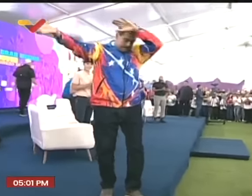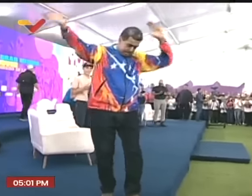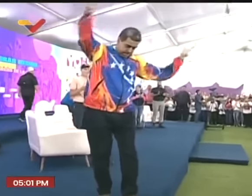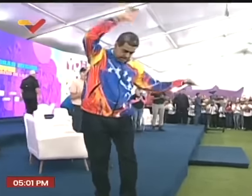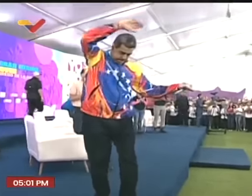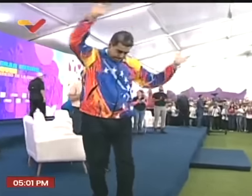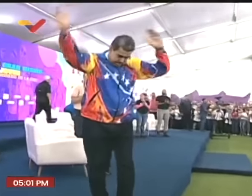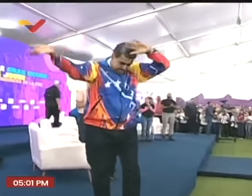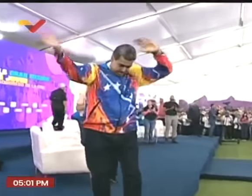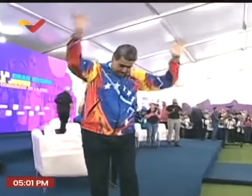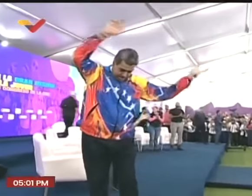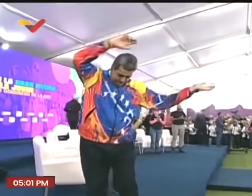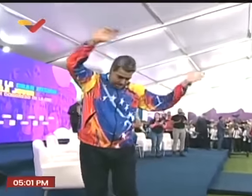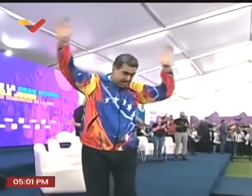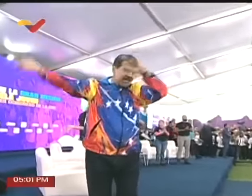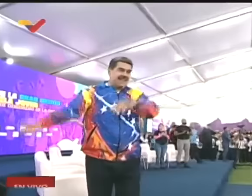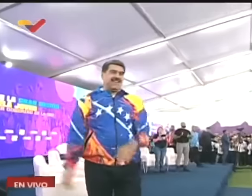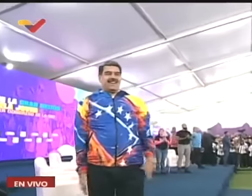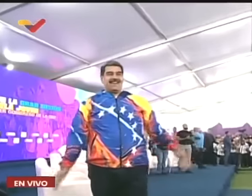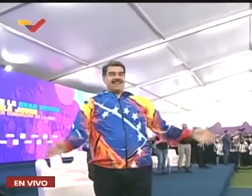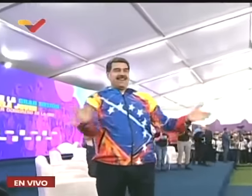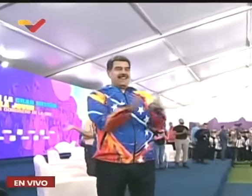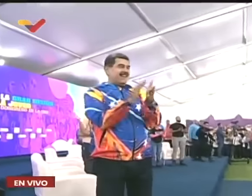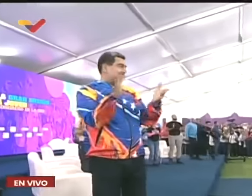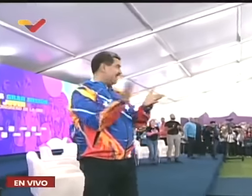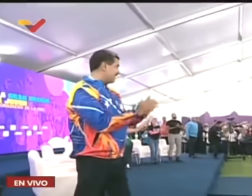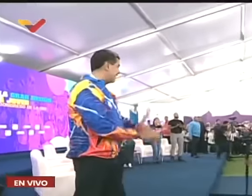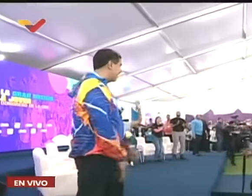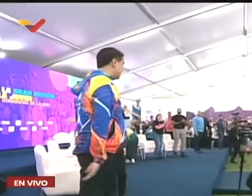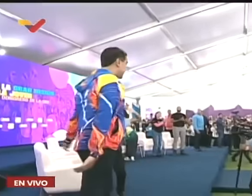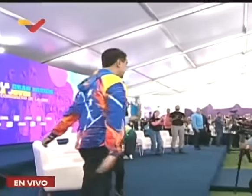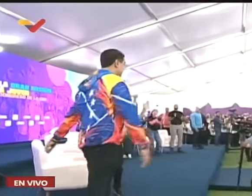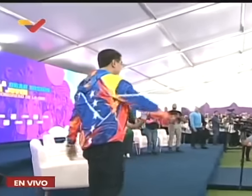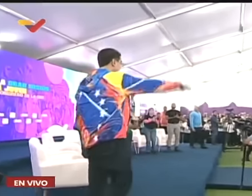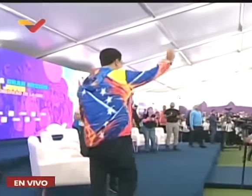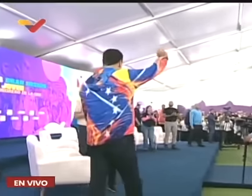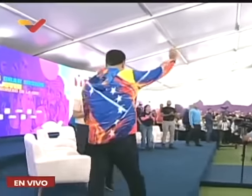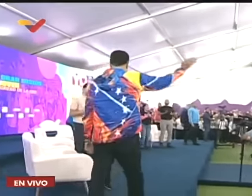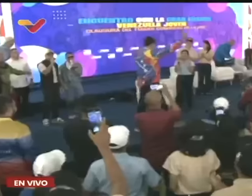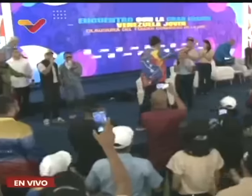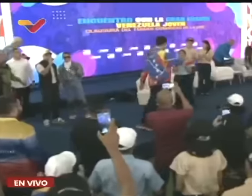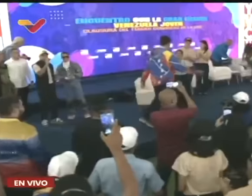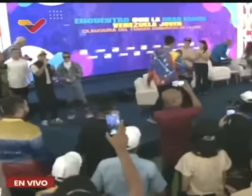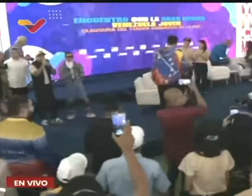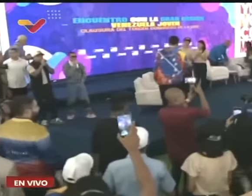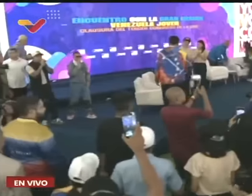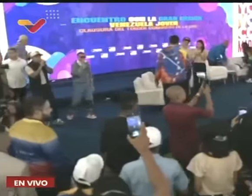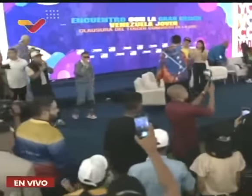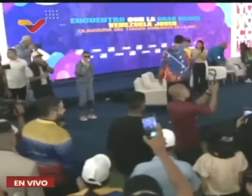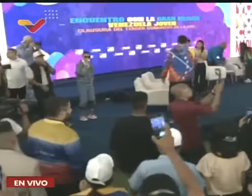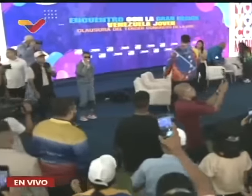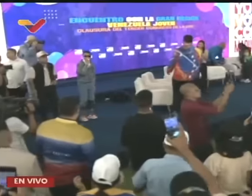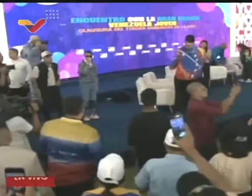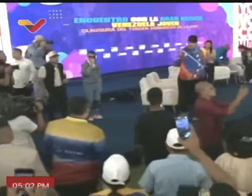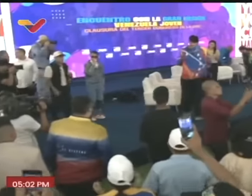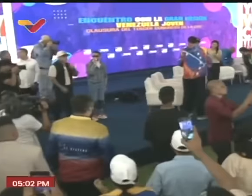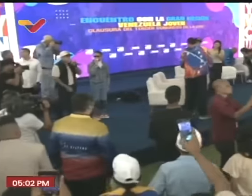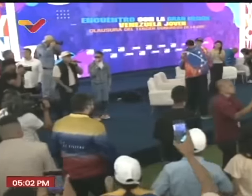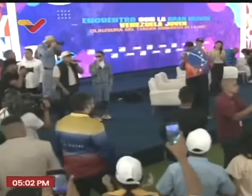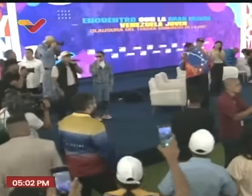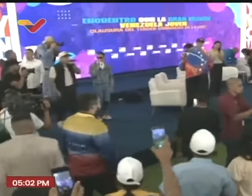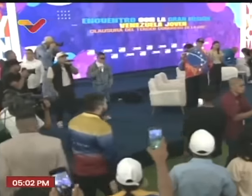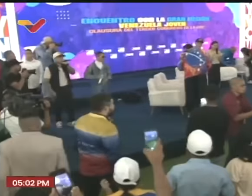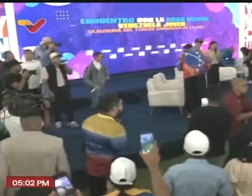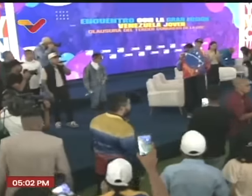mueve la cadera mueve la cadera para que todo el mundo te vea ese cuerpo muévelo muévelo